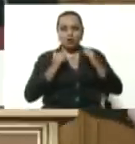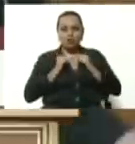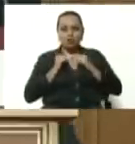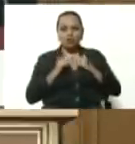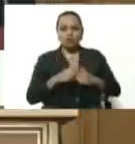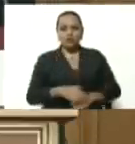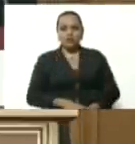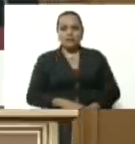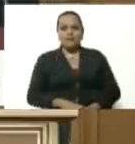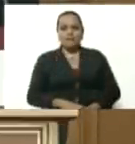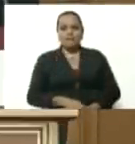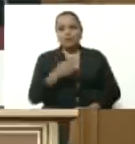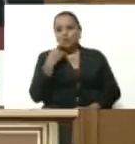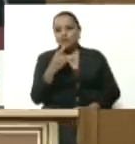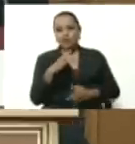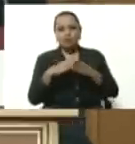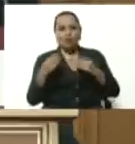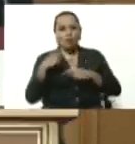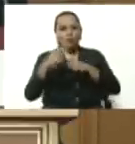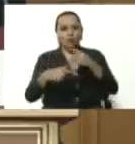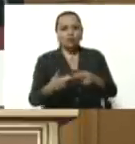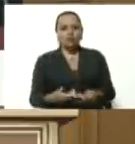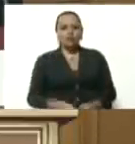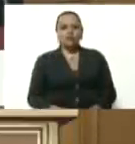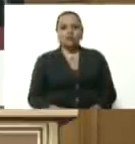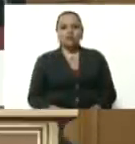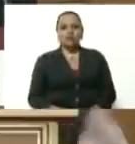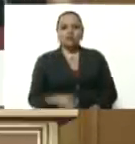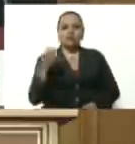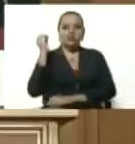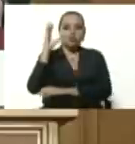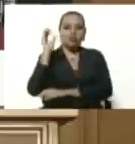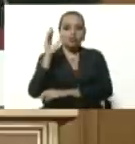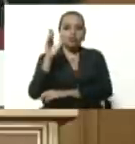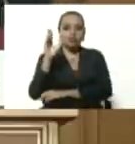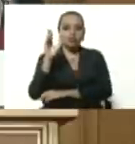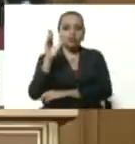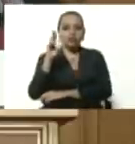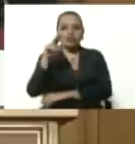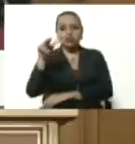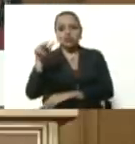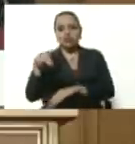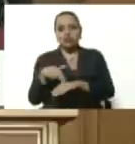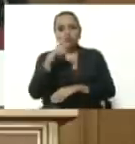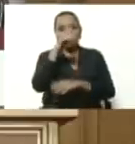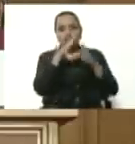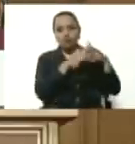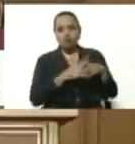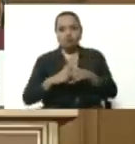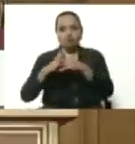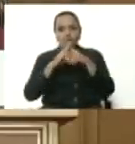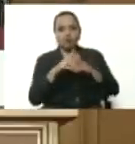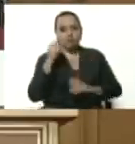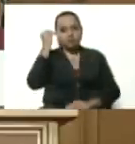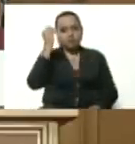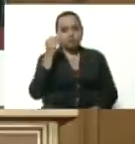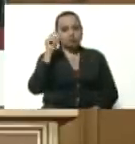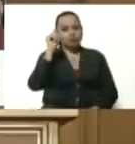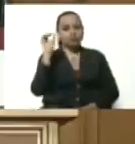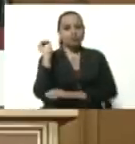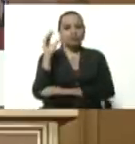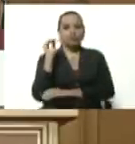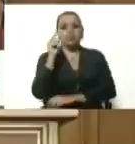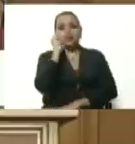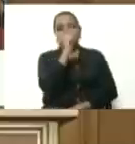porque lo dicen todos los programas ante el Congreso norteamericano. Imagínense ustedes, señores congresistas, si